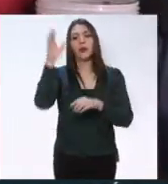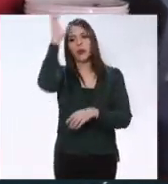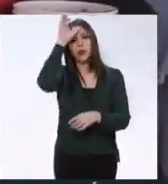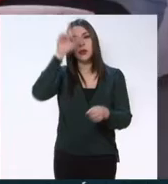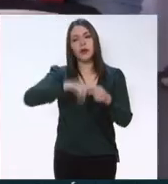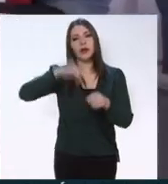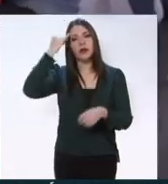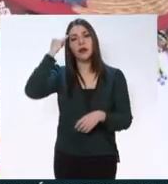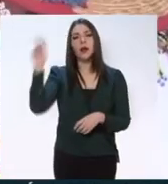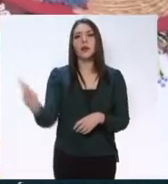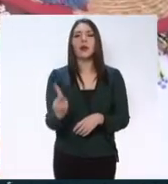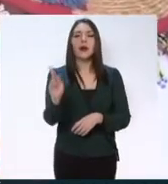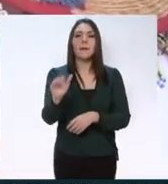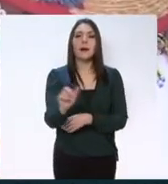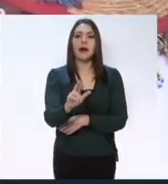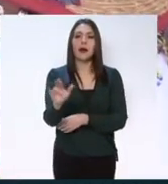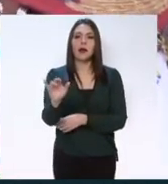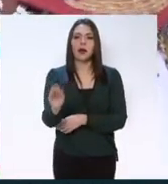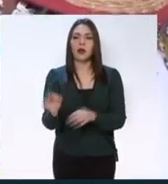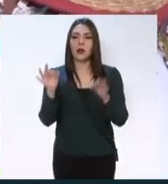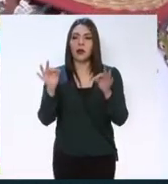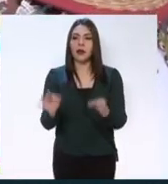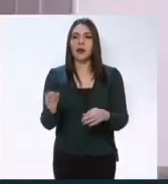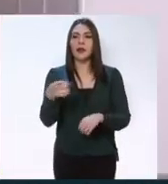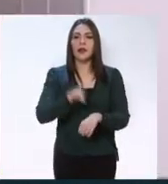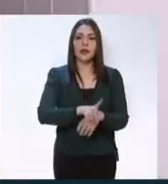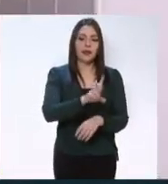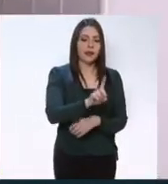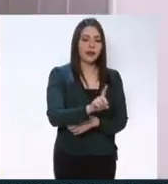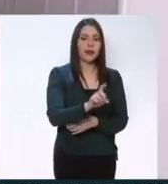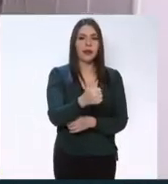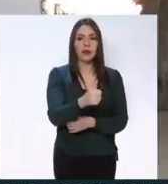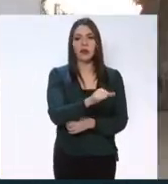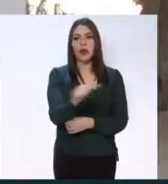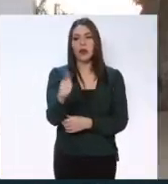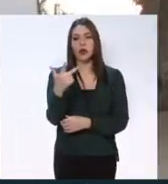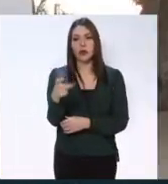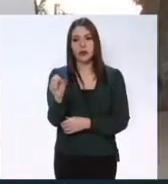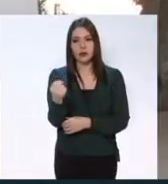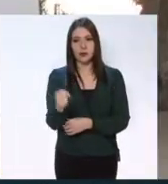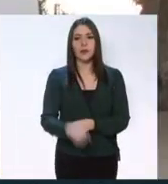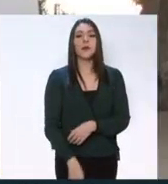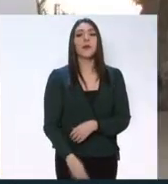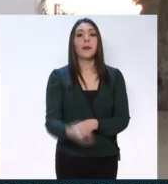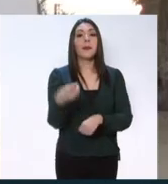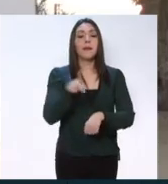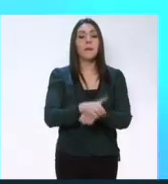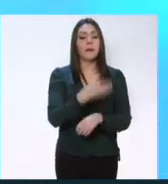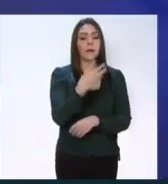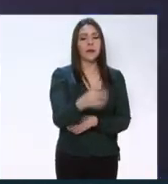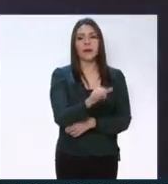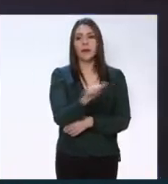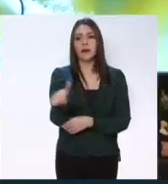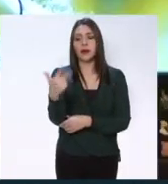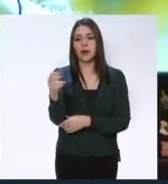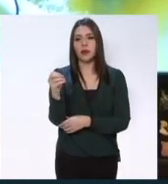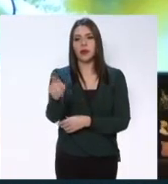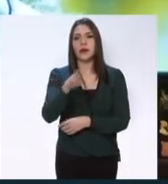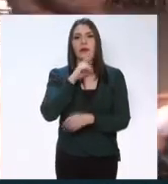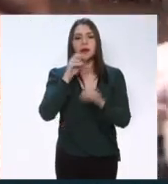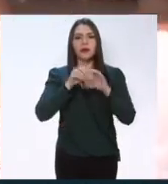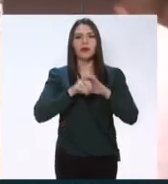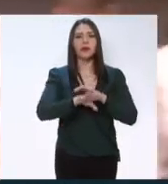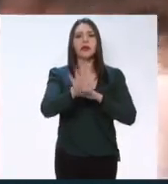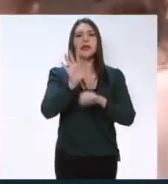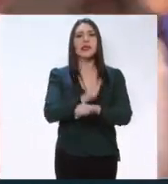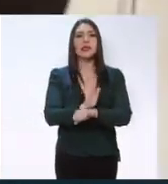Pueblos y Barrios Originales del 30 de agosto al 8 de septiembre. Del 4 al 13 de octubre, el mejor cine latinoamericano